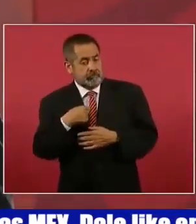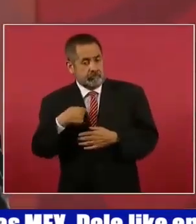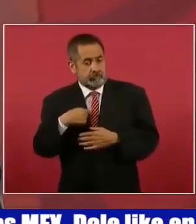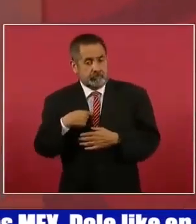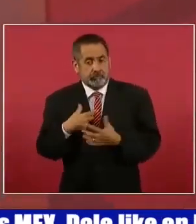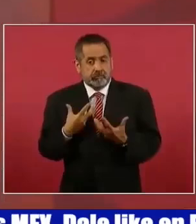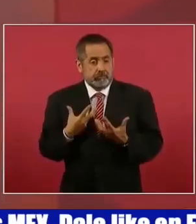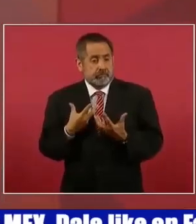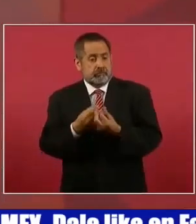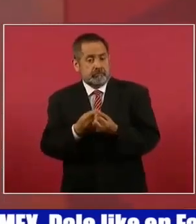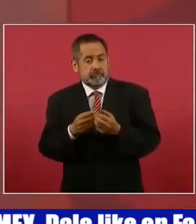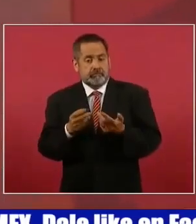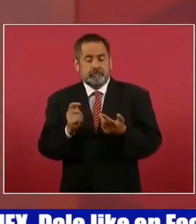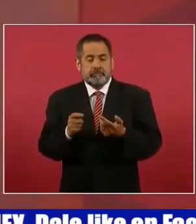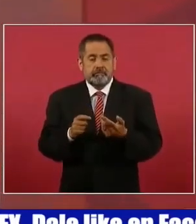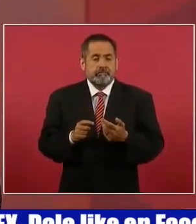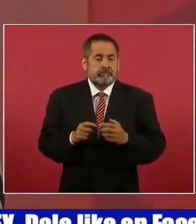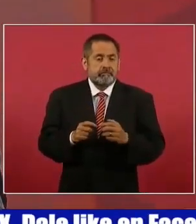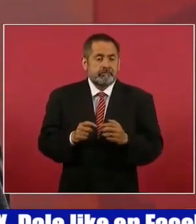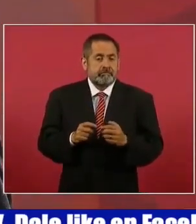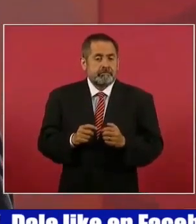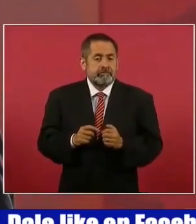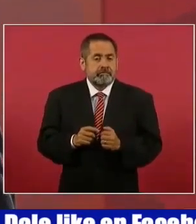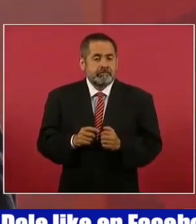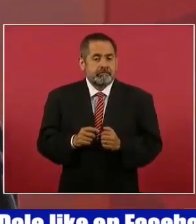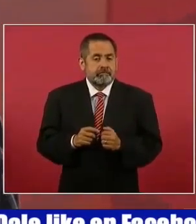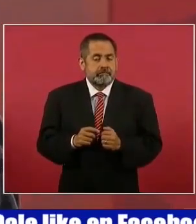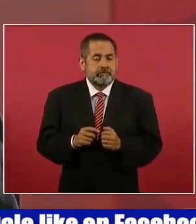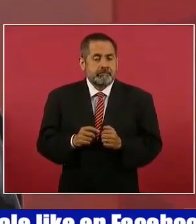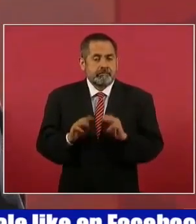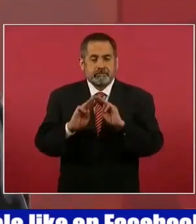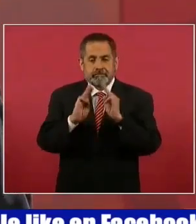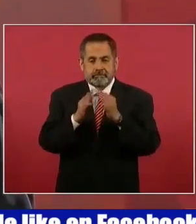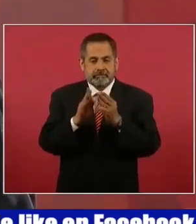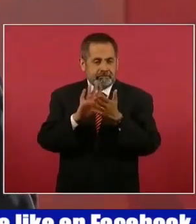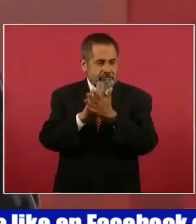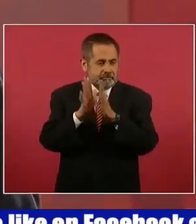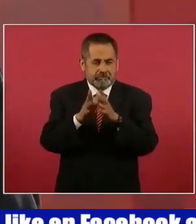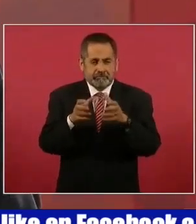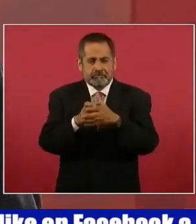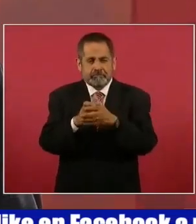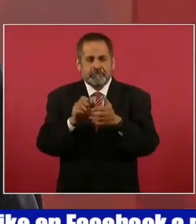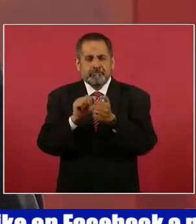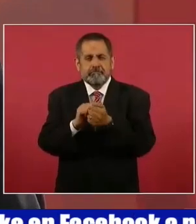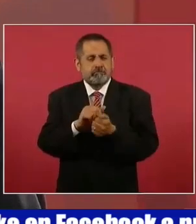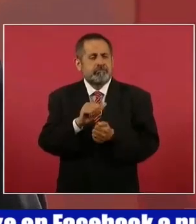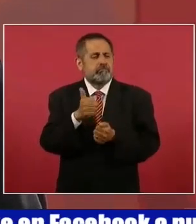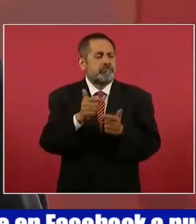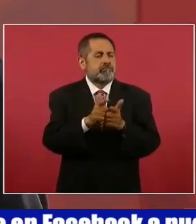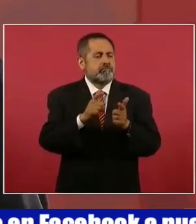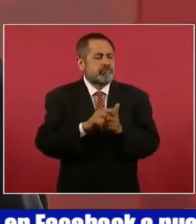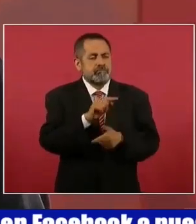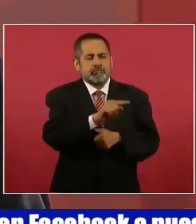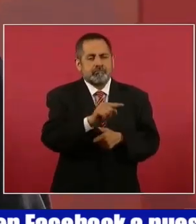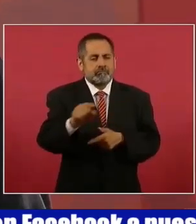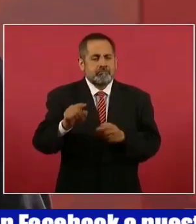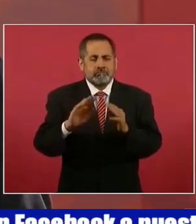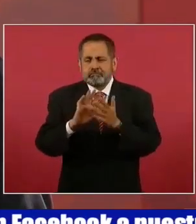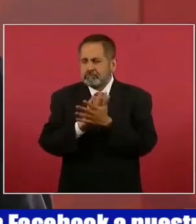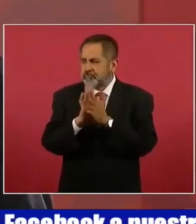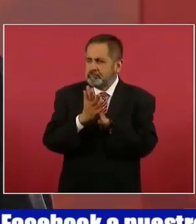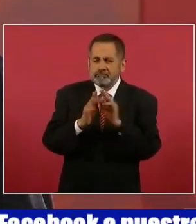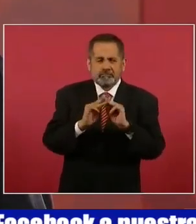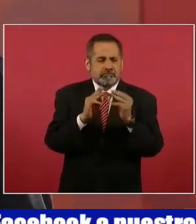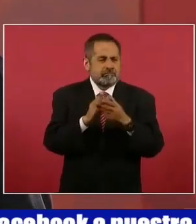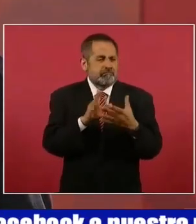regional y así lo demuestra con esta solidaridad a Gustavo Petro a muchos kilómetros de distancia,